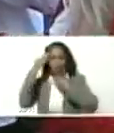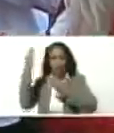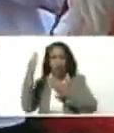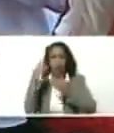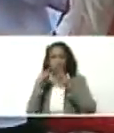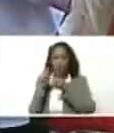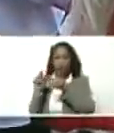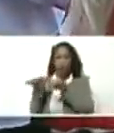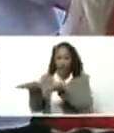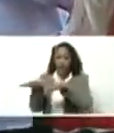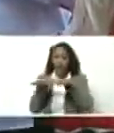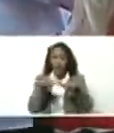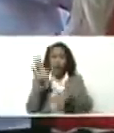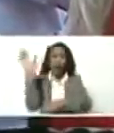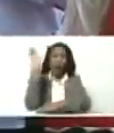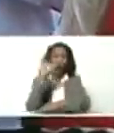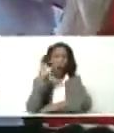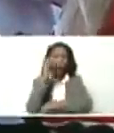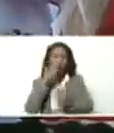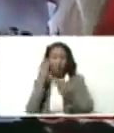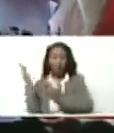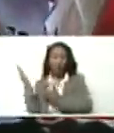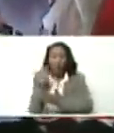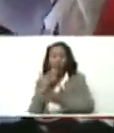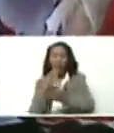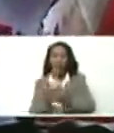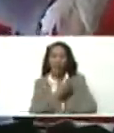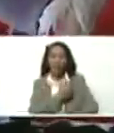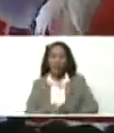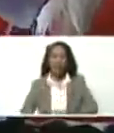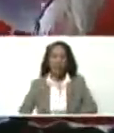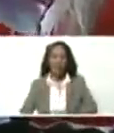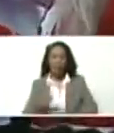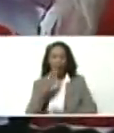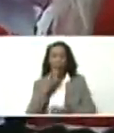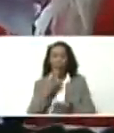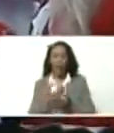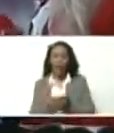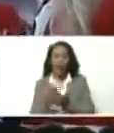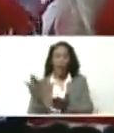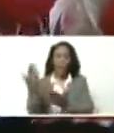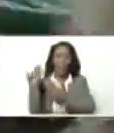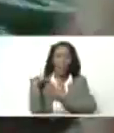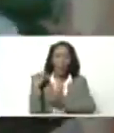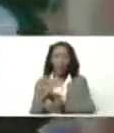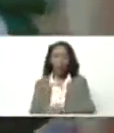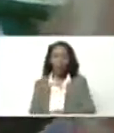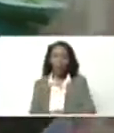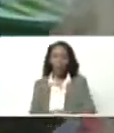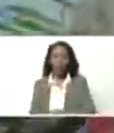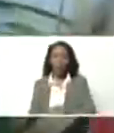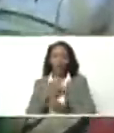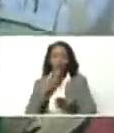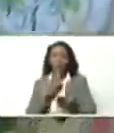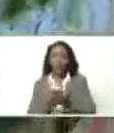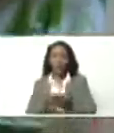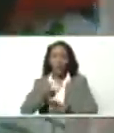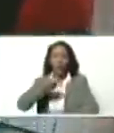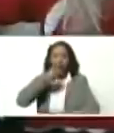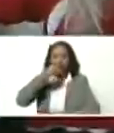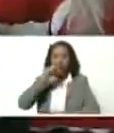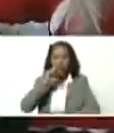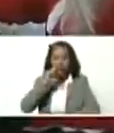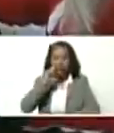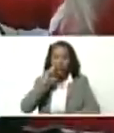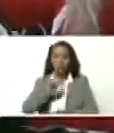qué belleza. Caracas. Gracias, presidente. ¡Qué belleza! ¿Este es para mí o qué yo me lo puedo? Capuchino. ¿Qué